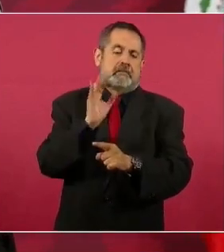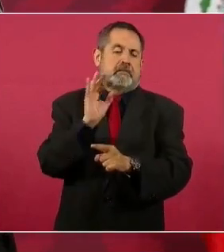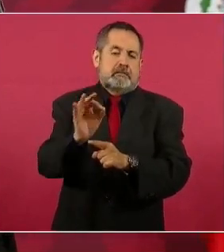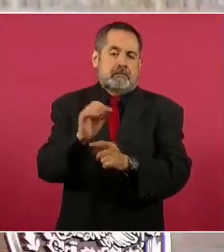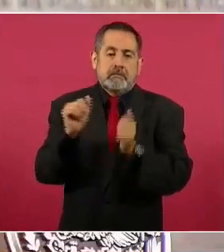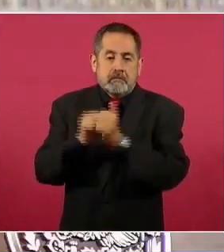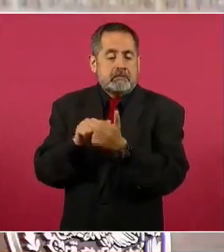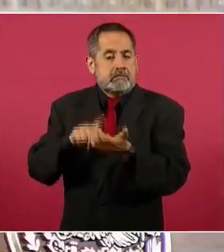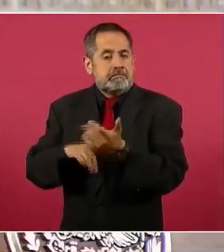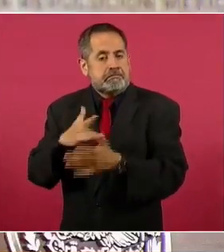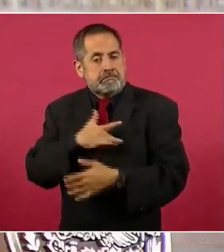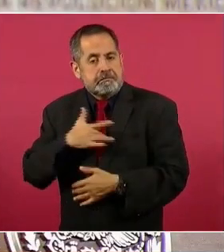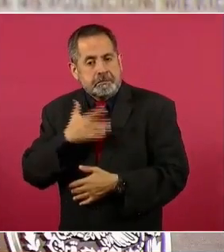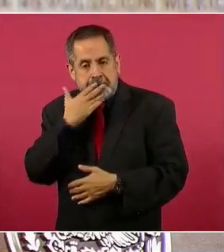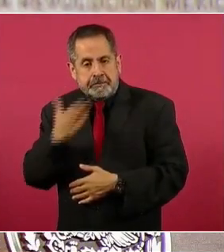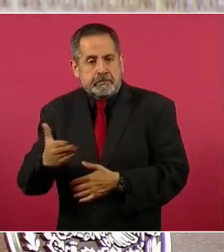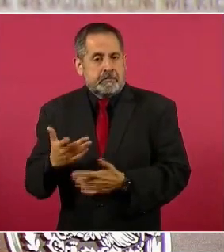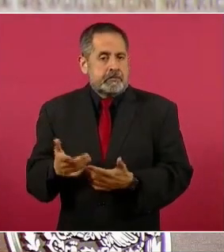atemperar,